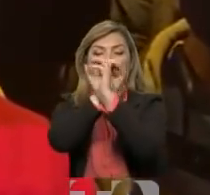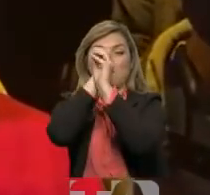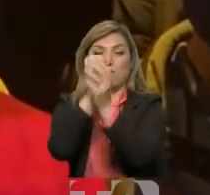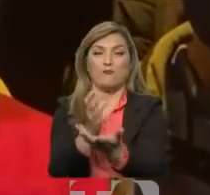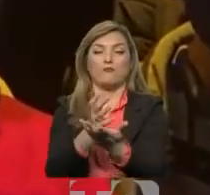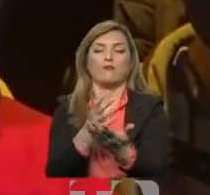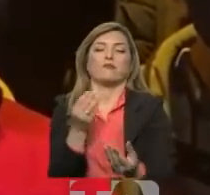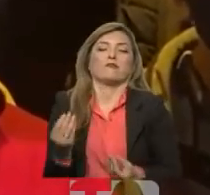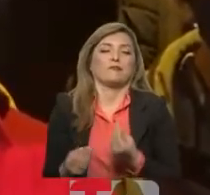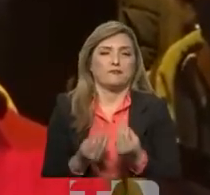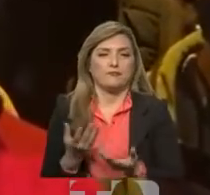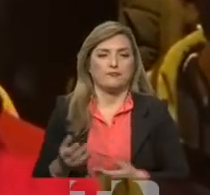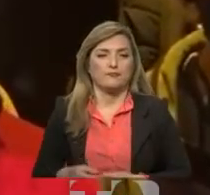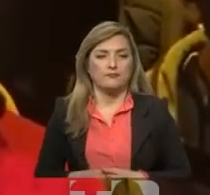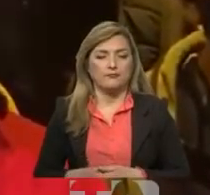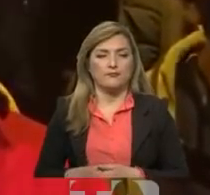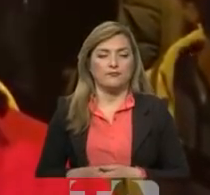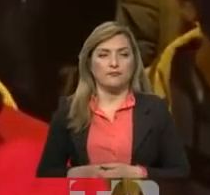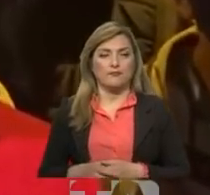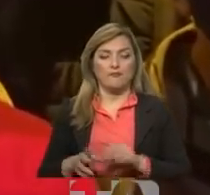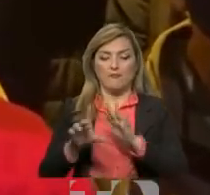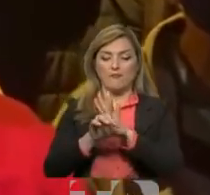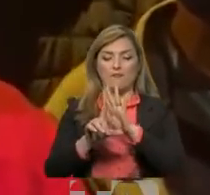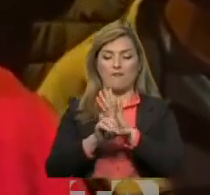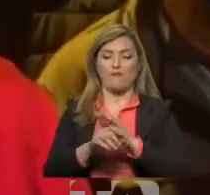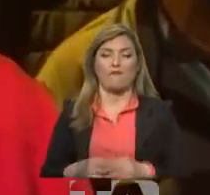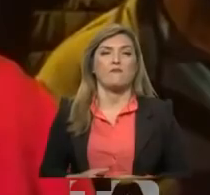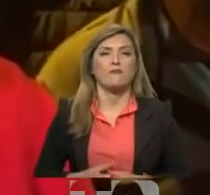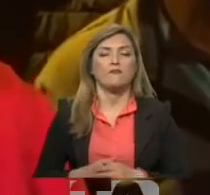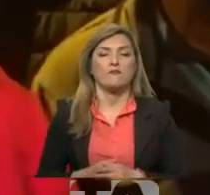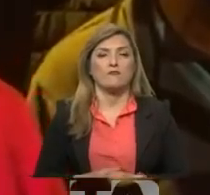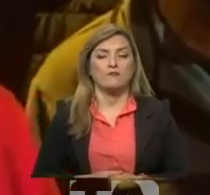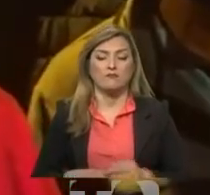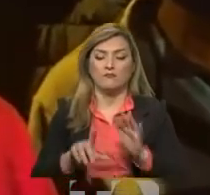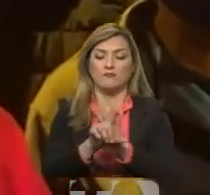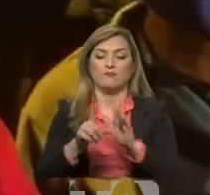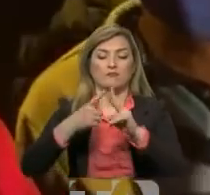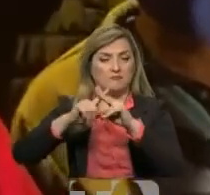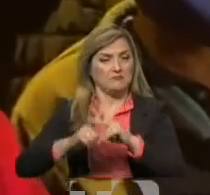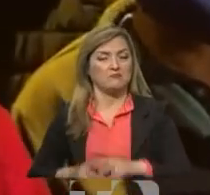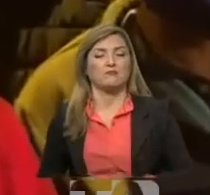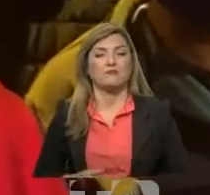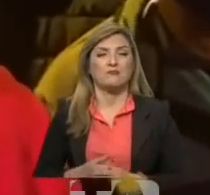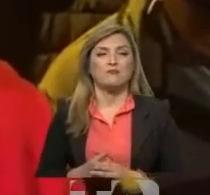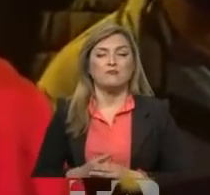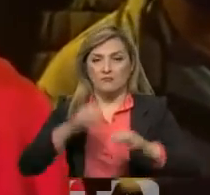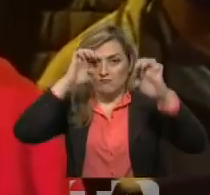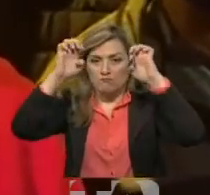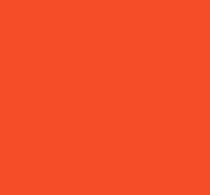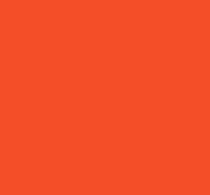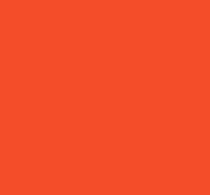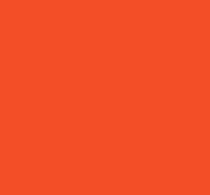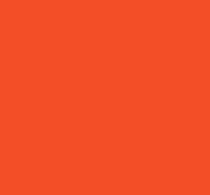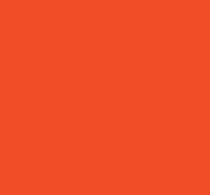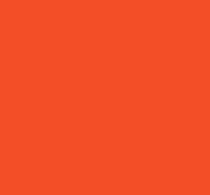conocer cuáles nuestras siguientes acciones jurídicas, nuestras herramientas legales. Tenemos muchas estrategias.